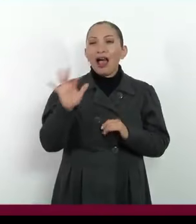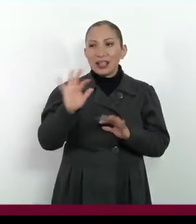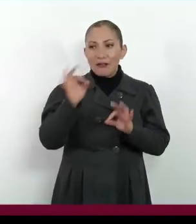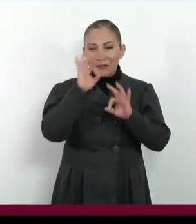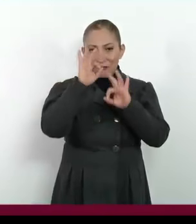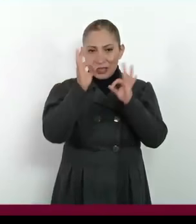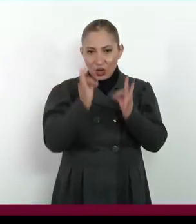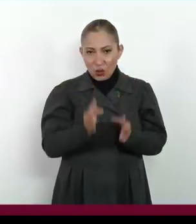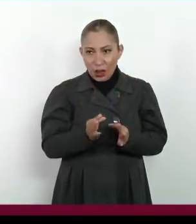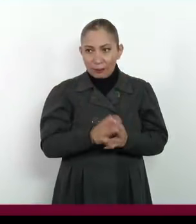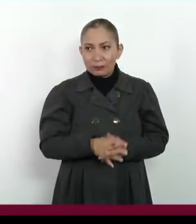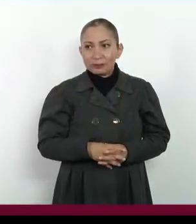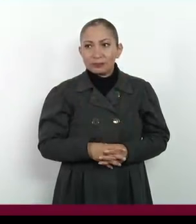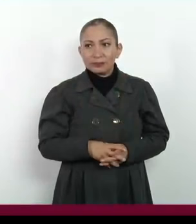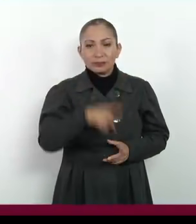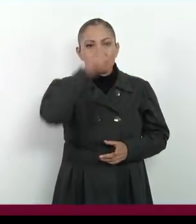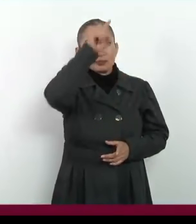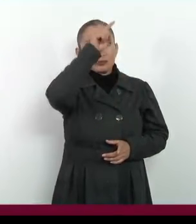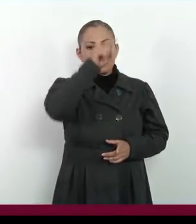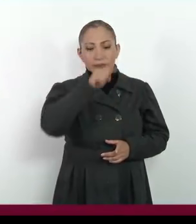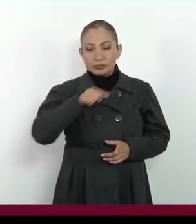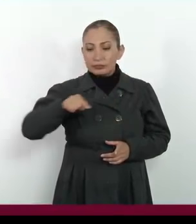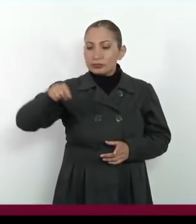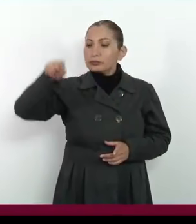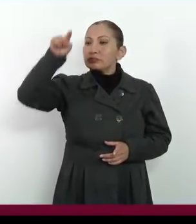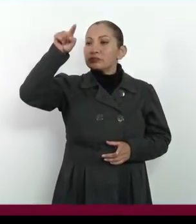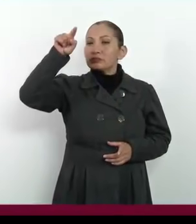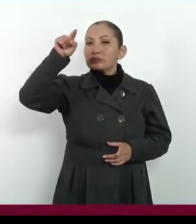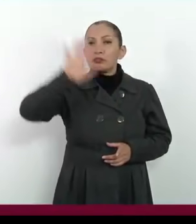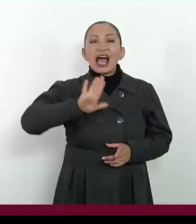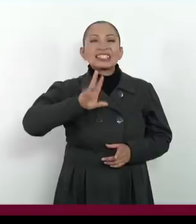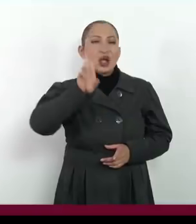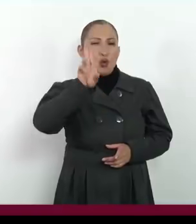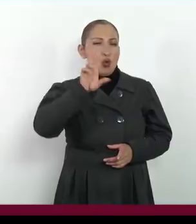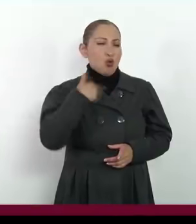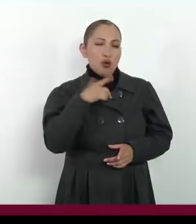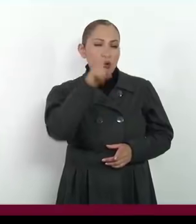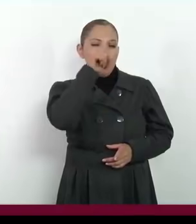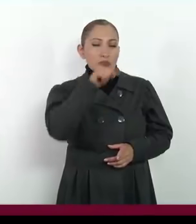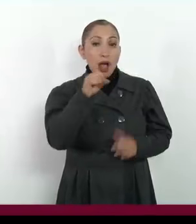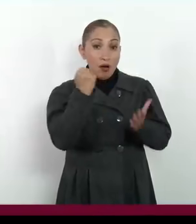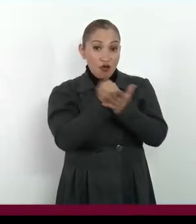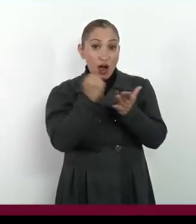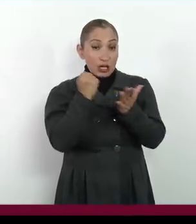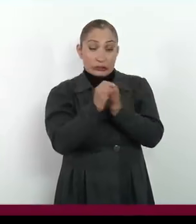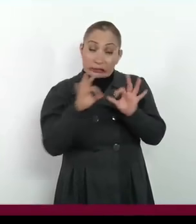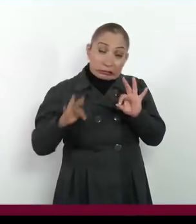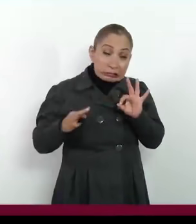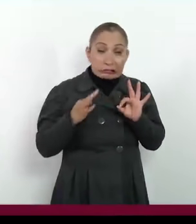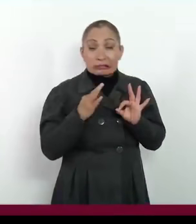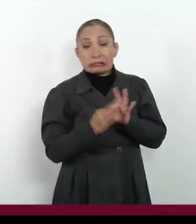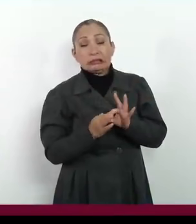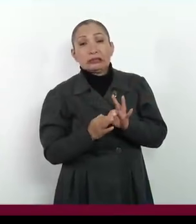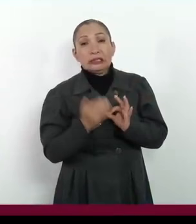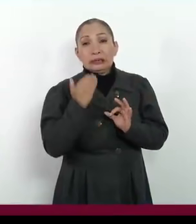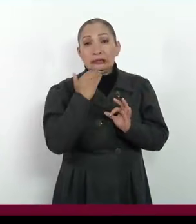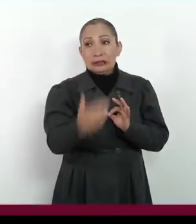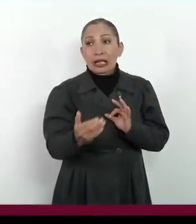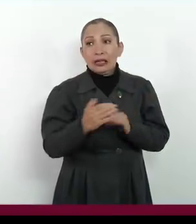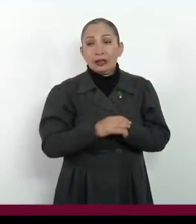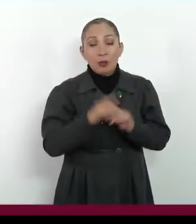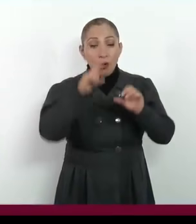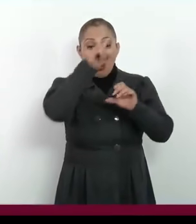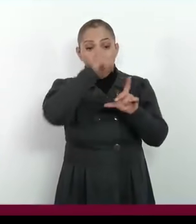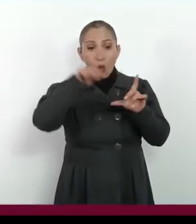esta figura, ¿verdad? Que tiene, digamos, como forma de u, que igual también no necesariamente tiene que estar de